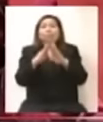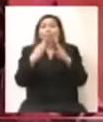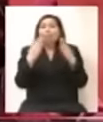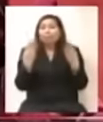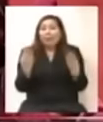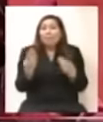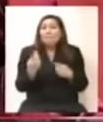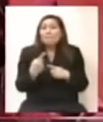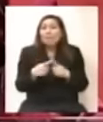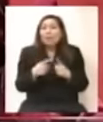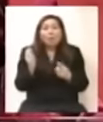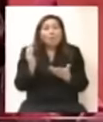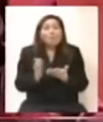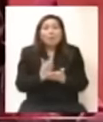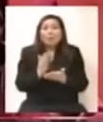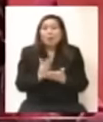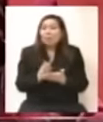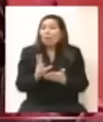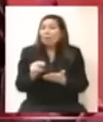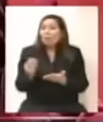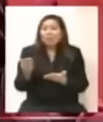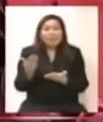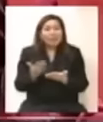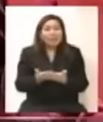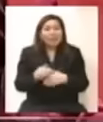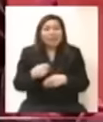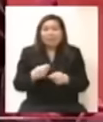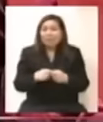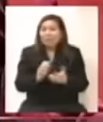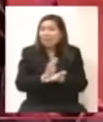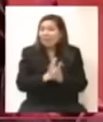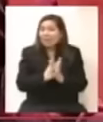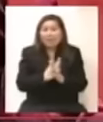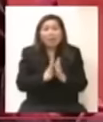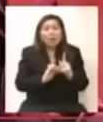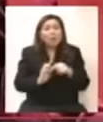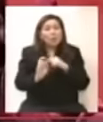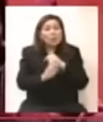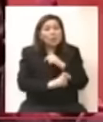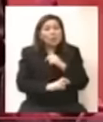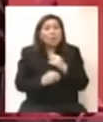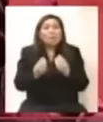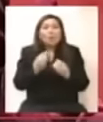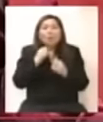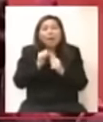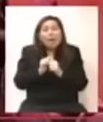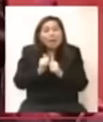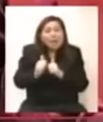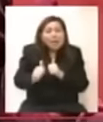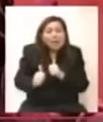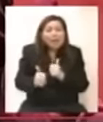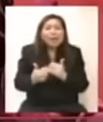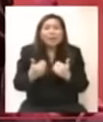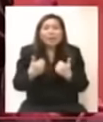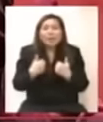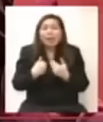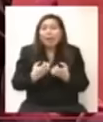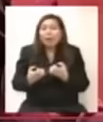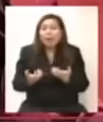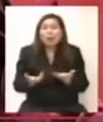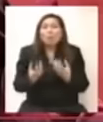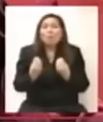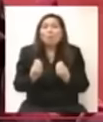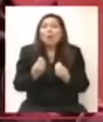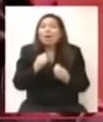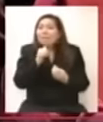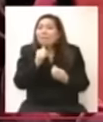pero por las dificultades que hay no les llegamos ministra a vender a algunos países por la lejanía o por las condiciones económicas